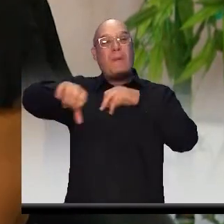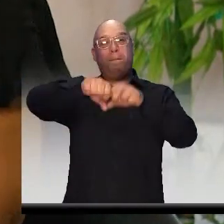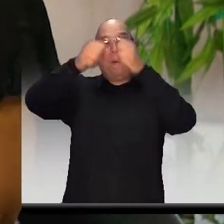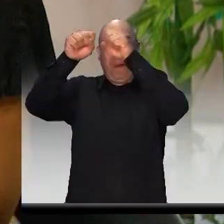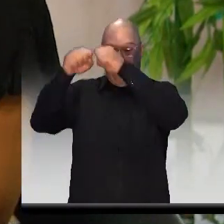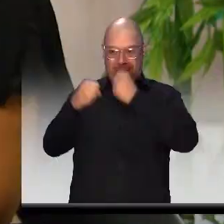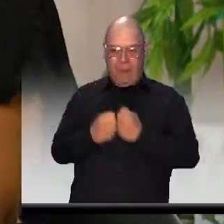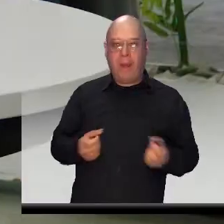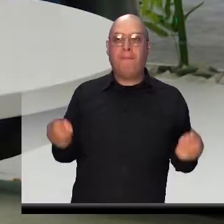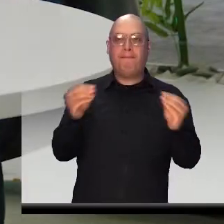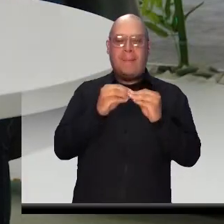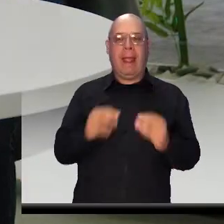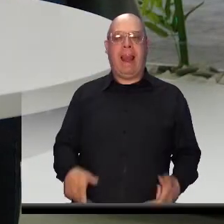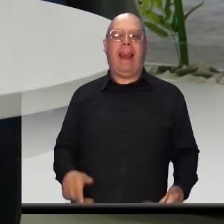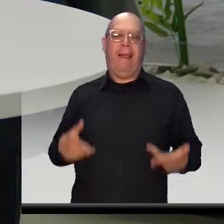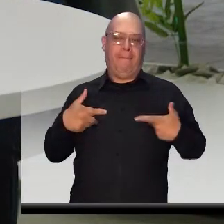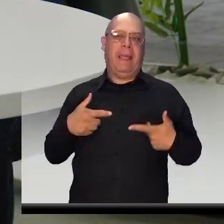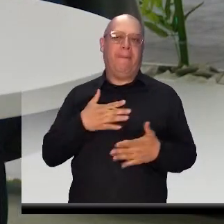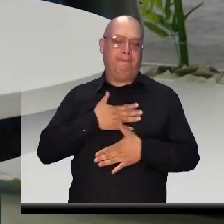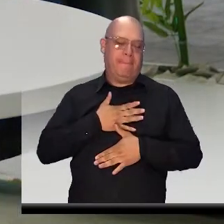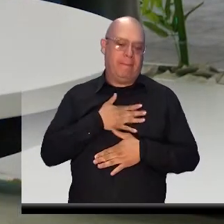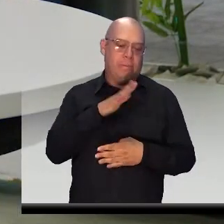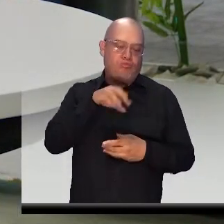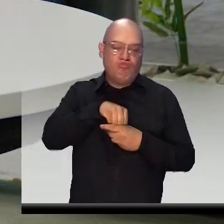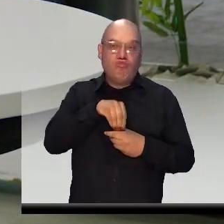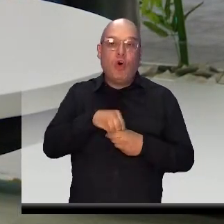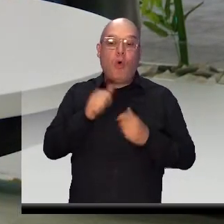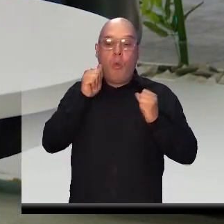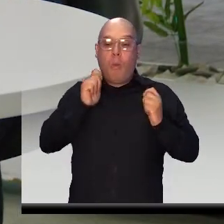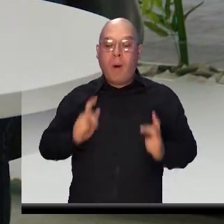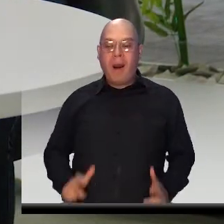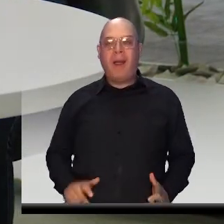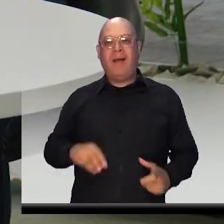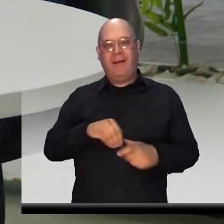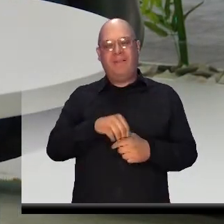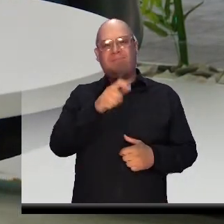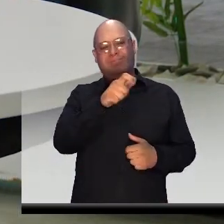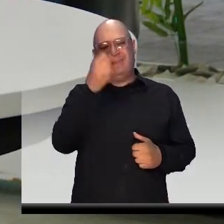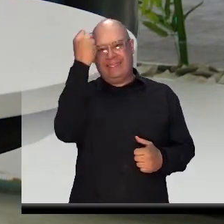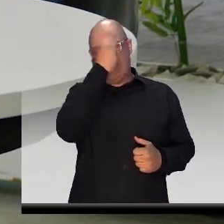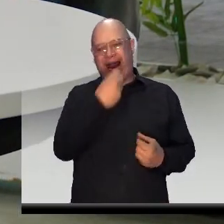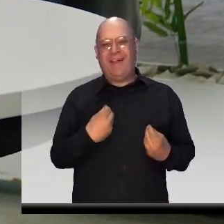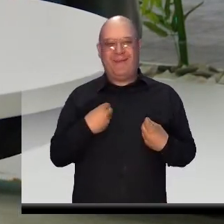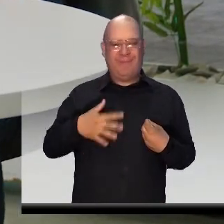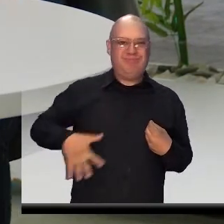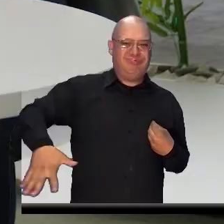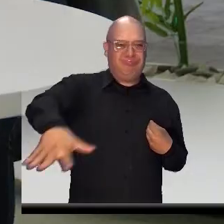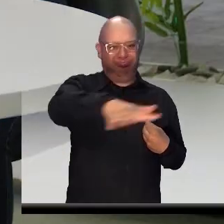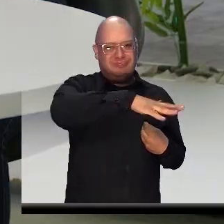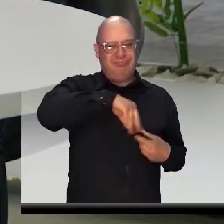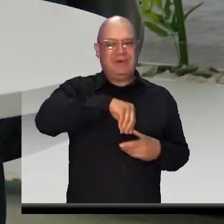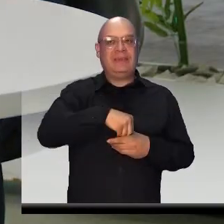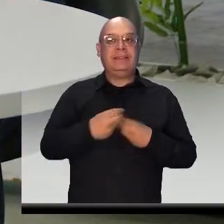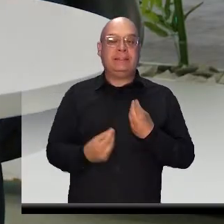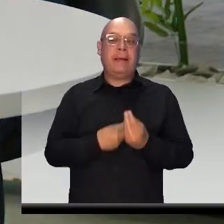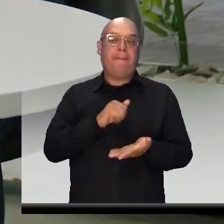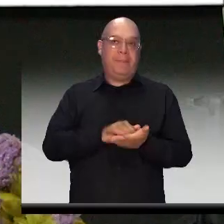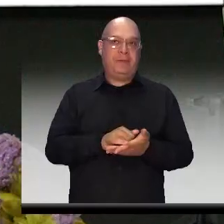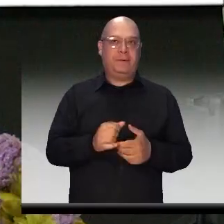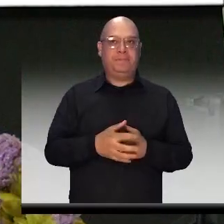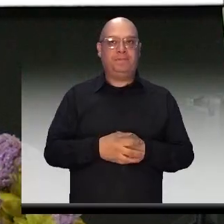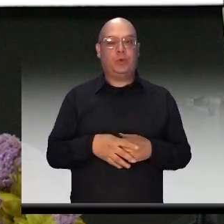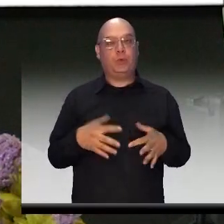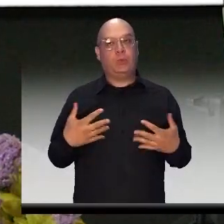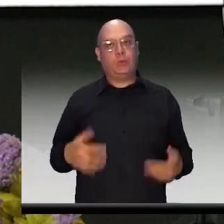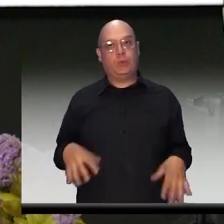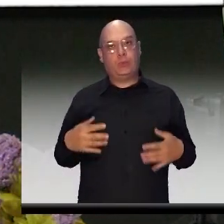de la vida misma, de nosotros como seres humanos y del resto de los seres vivos que habitan, pues cómo estamos en riesgo. Increíble, increíble